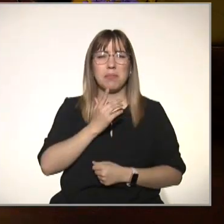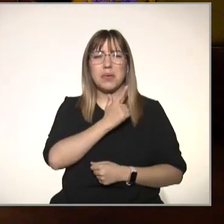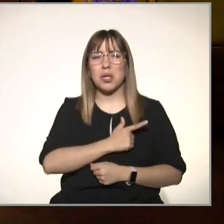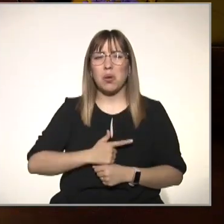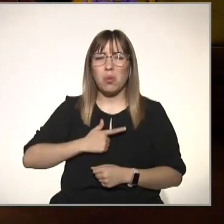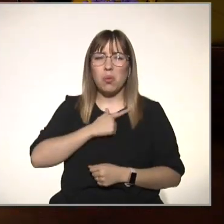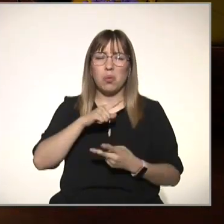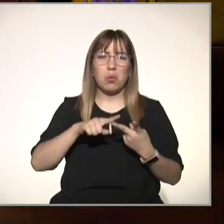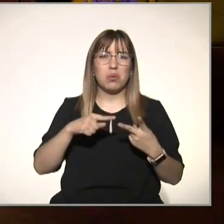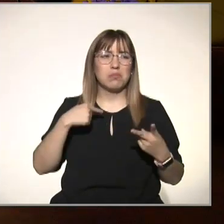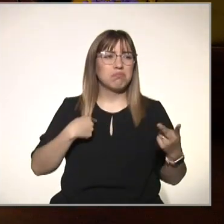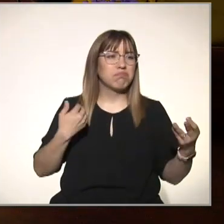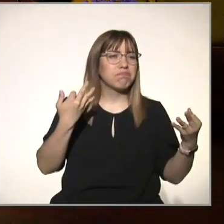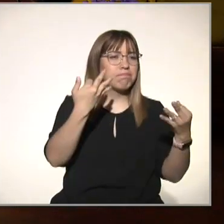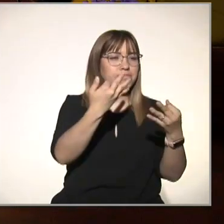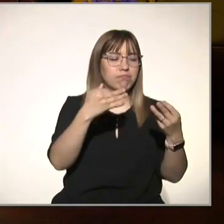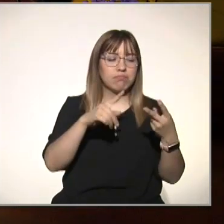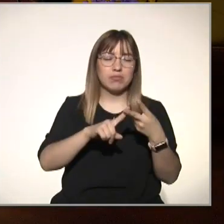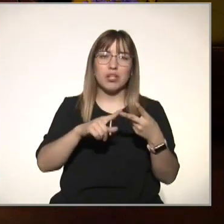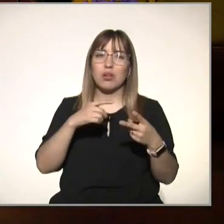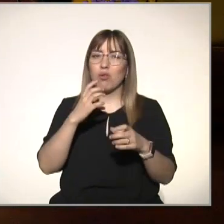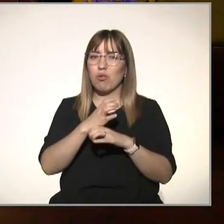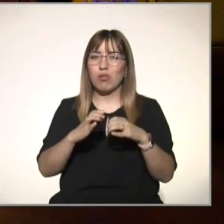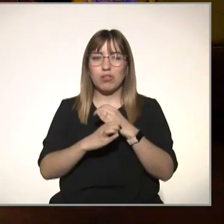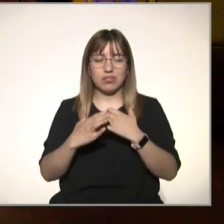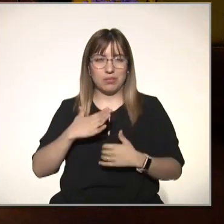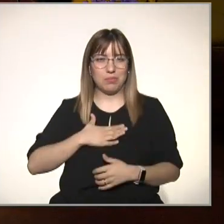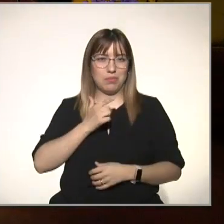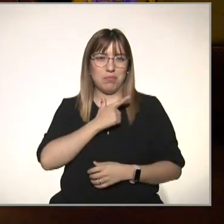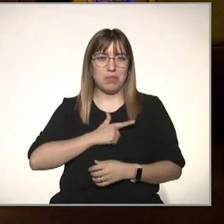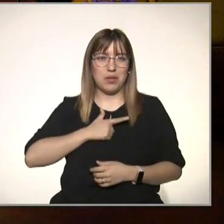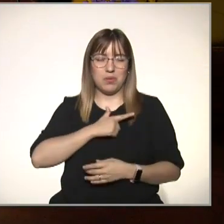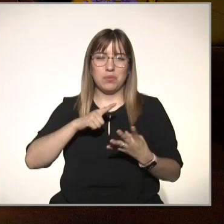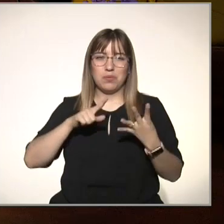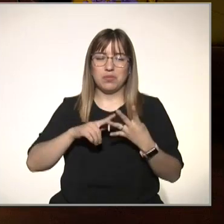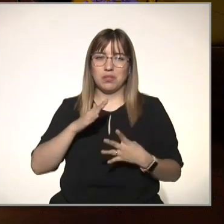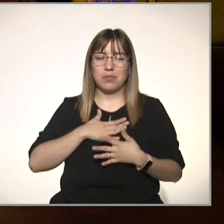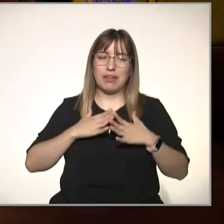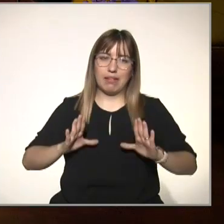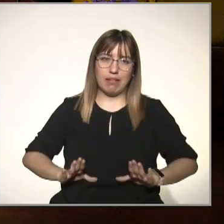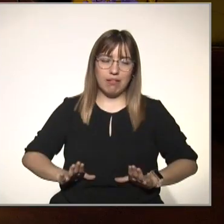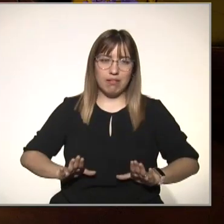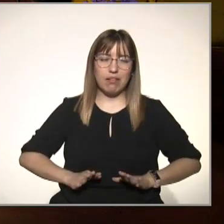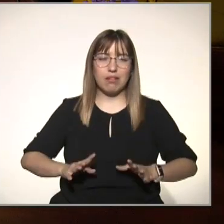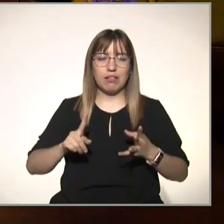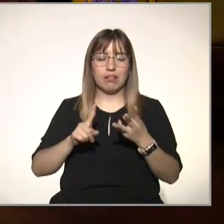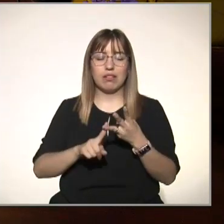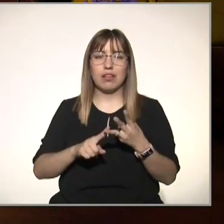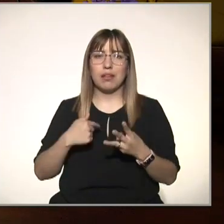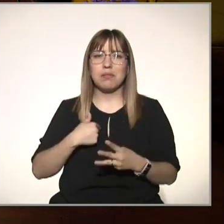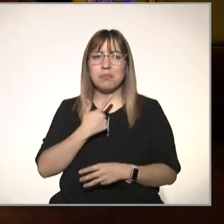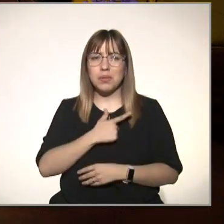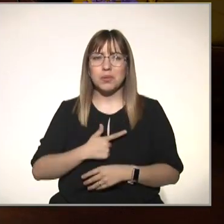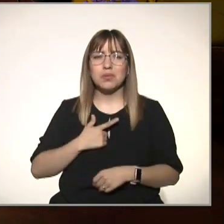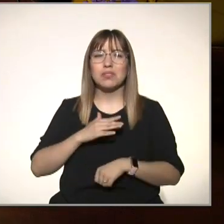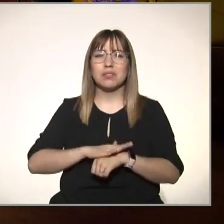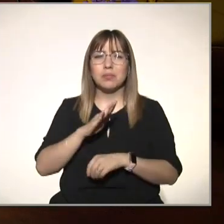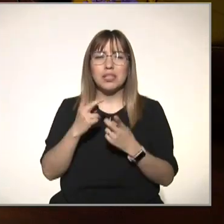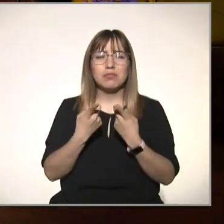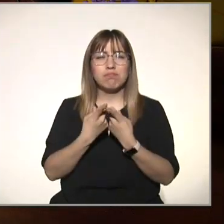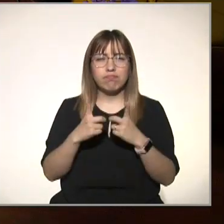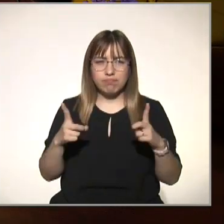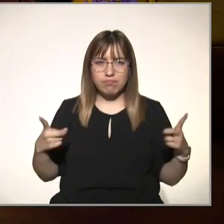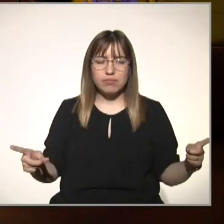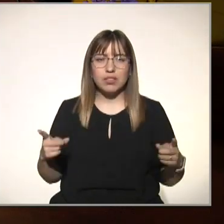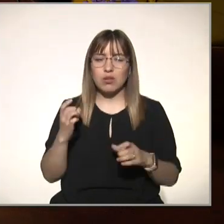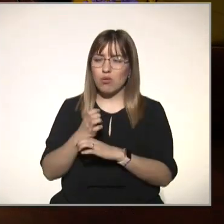lo que yo sé hacer, todo mi carácter, cómo me gusta desarrollarme, como